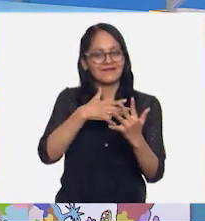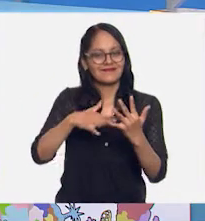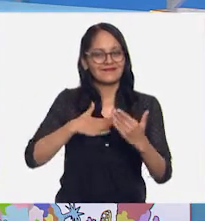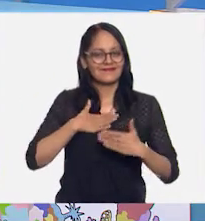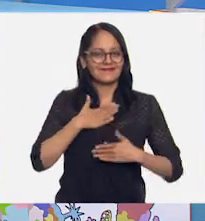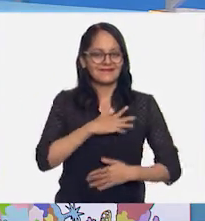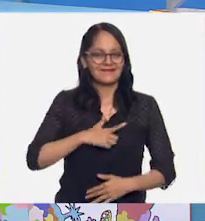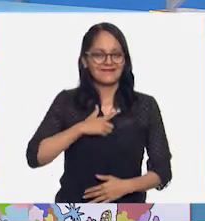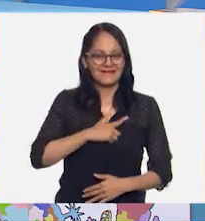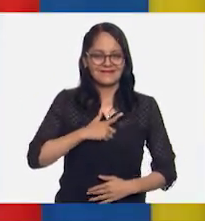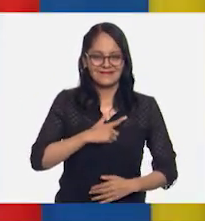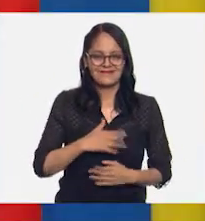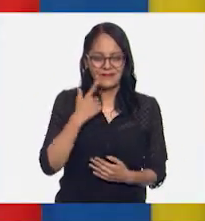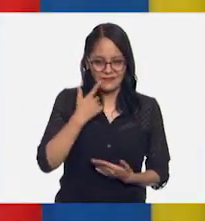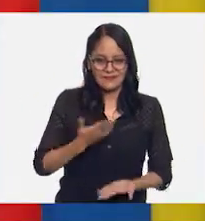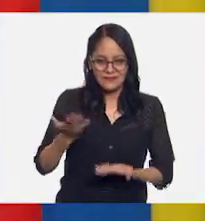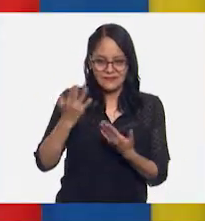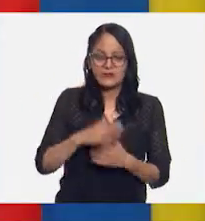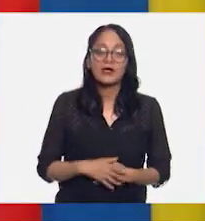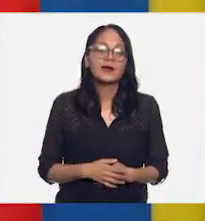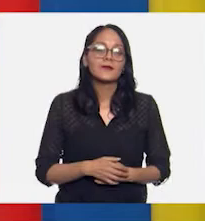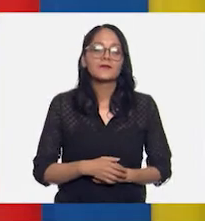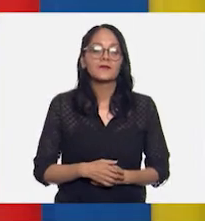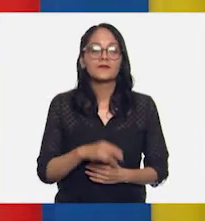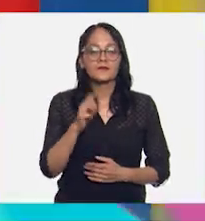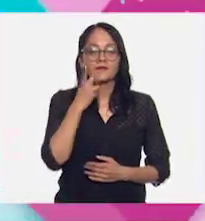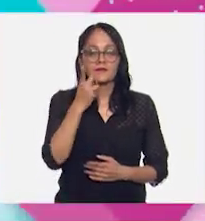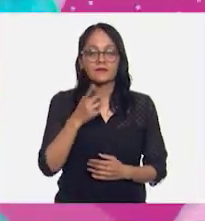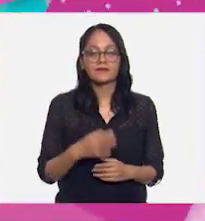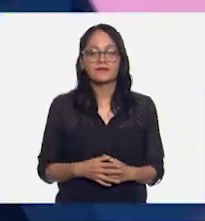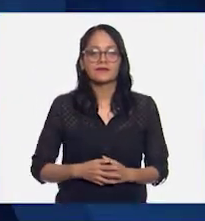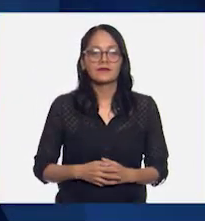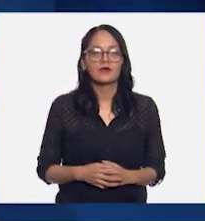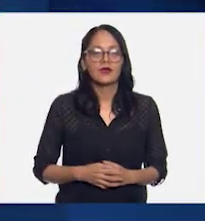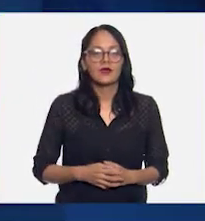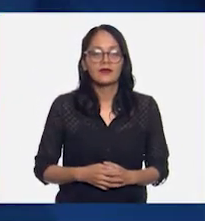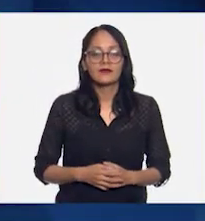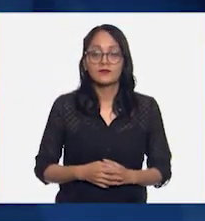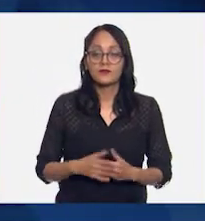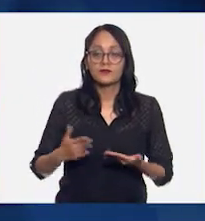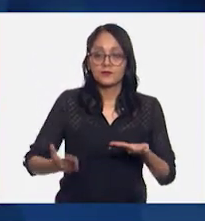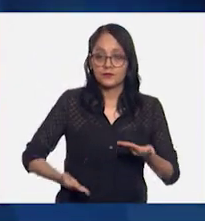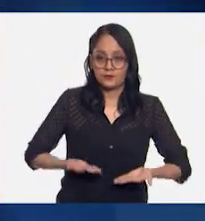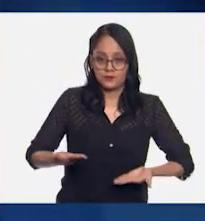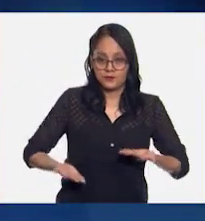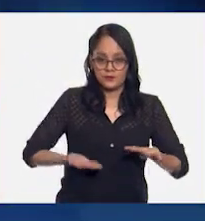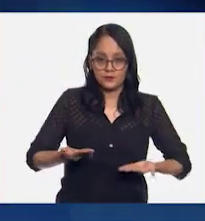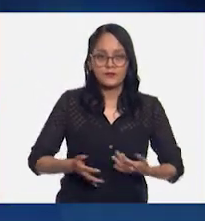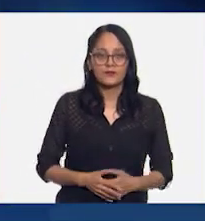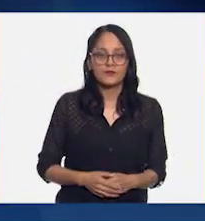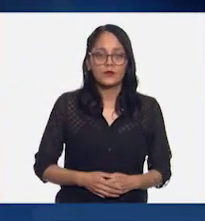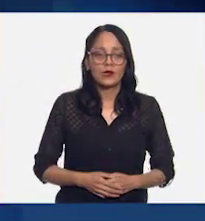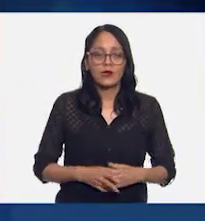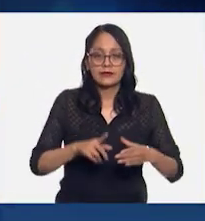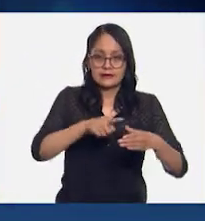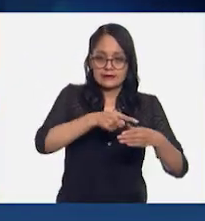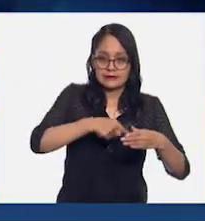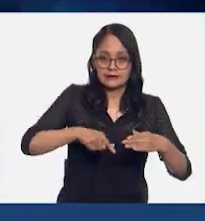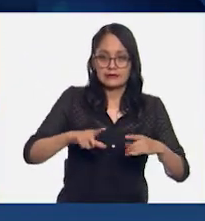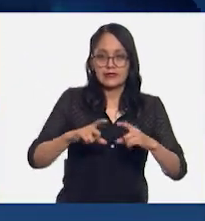¿Me ayudas, María? Claro, Gaby. Dice así. La danza. Círculo y